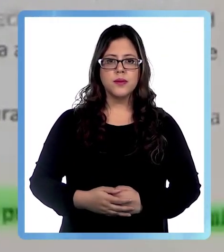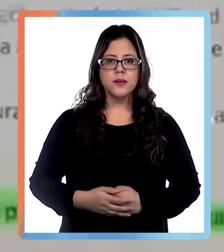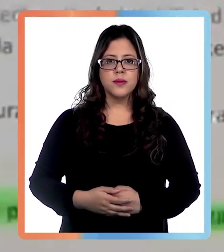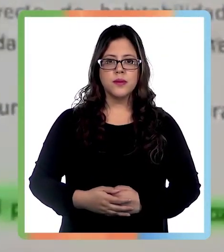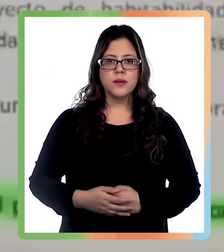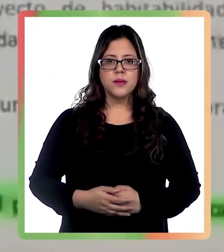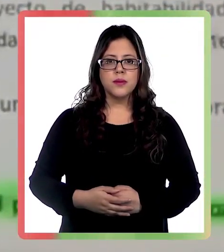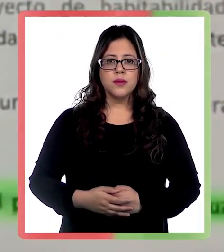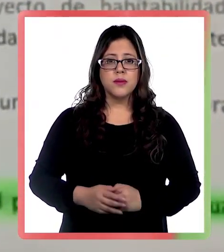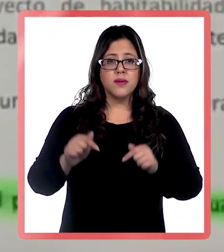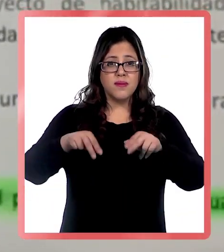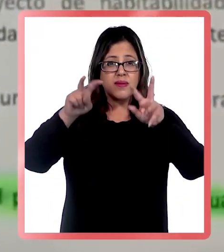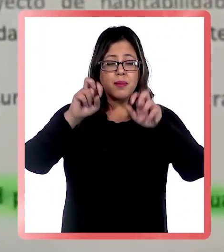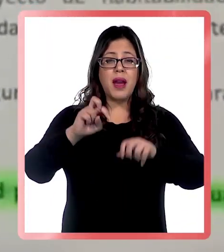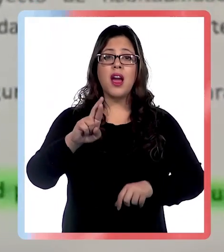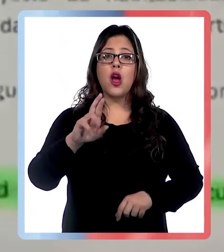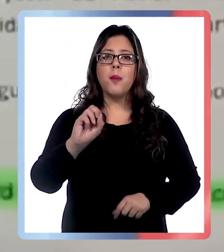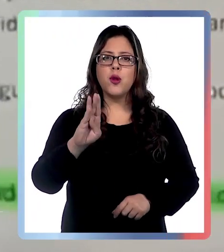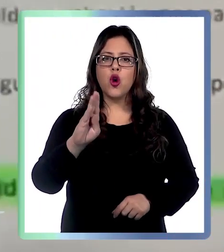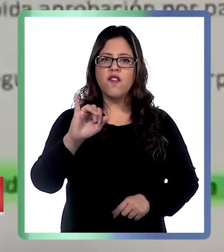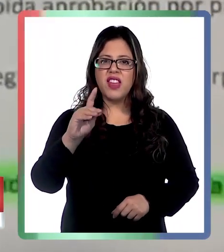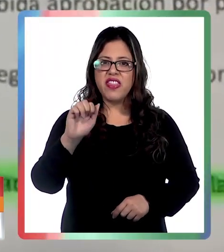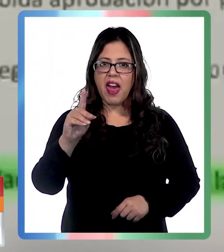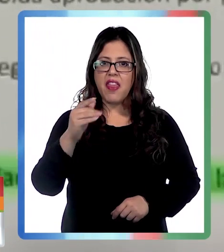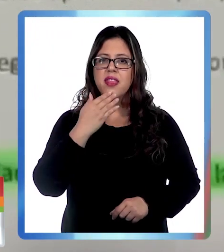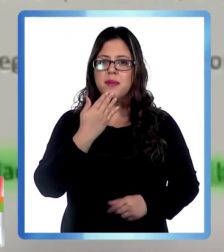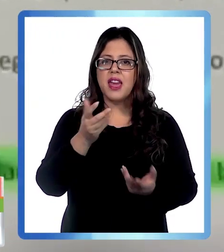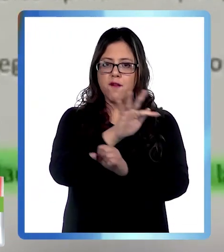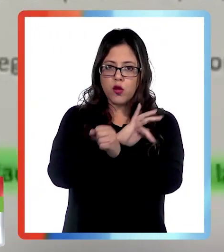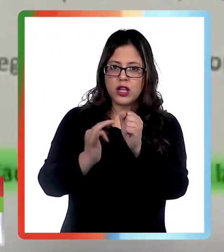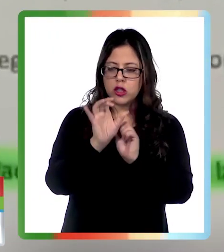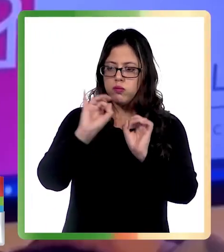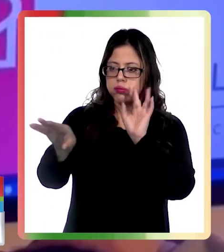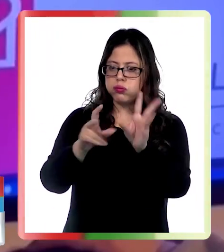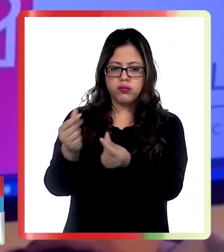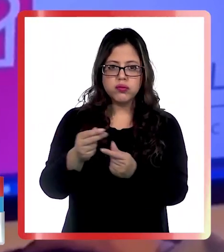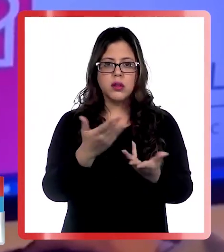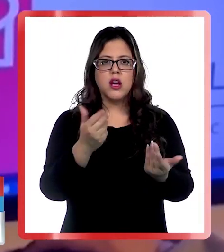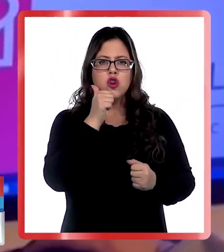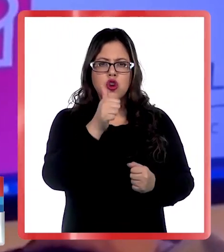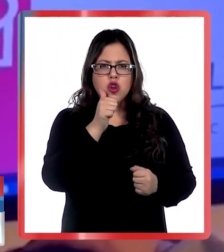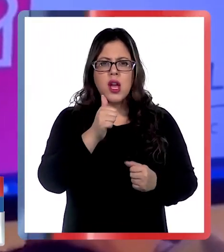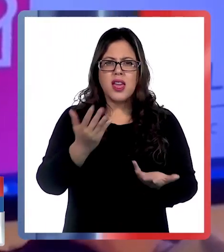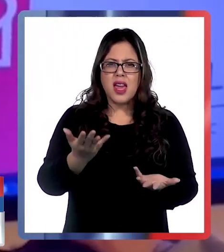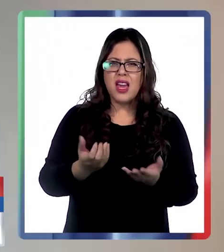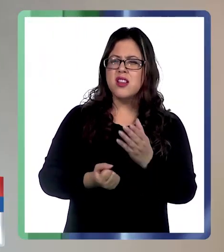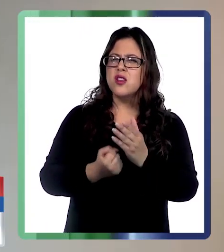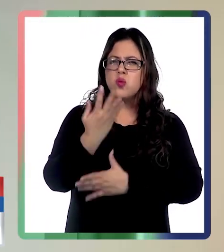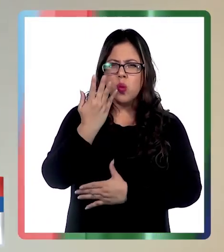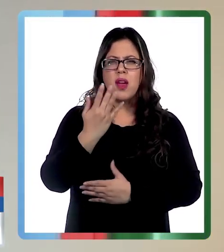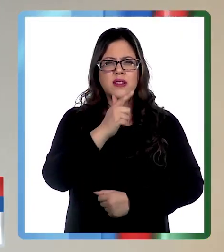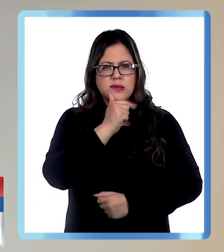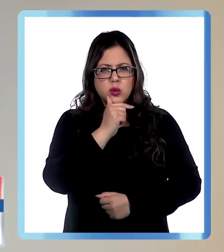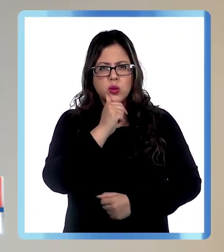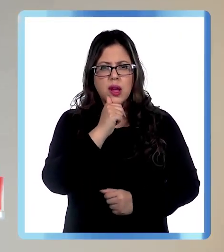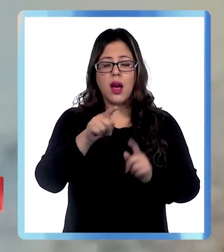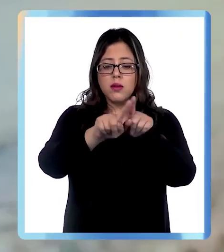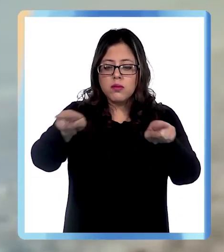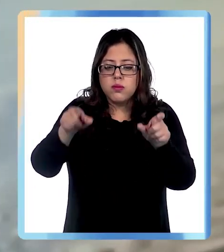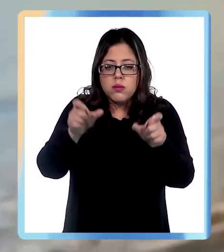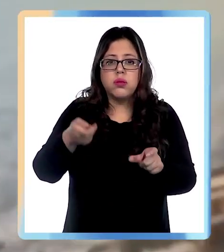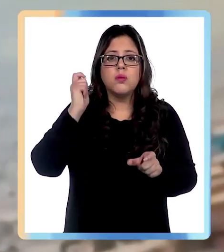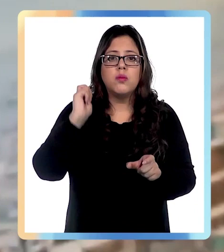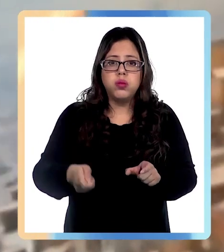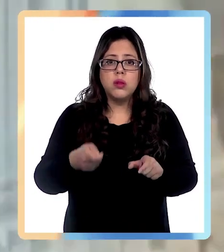nota la probidad en el país las fundaciones y los traspasos de dinero todos los días generan nuevas aristas la